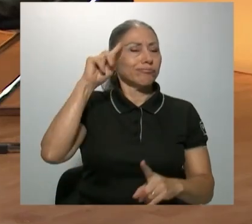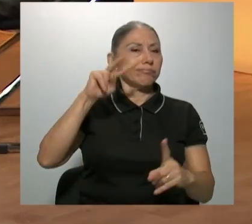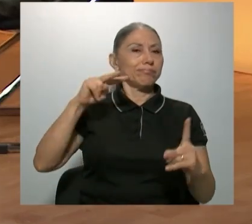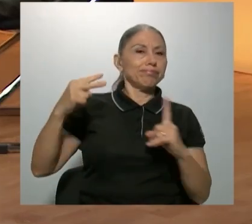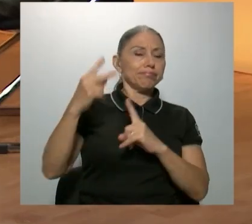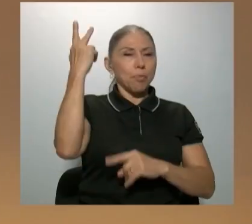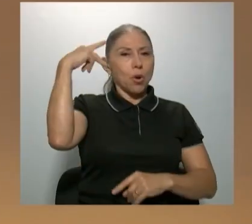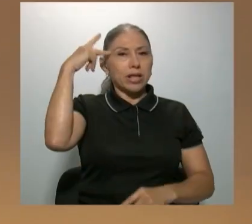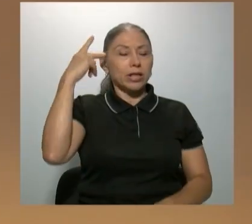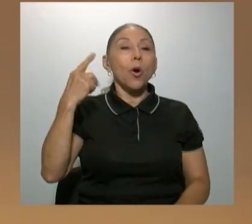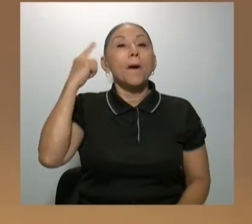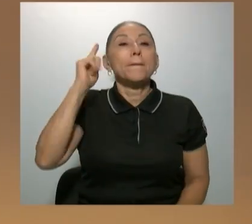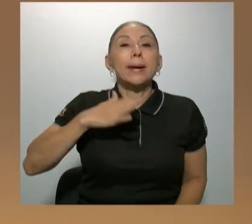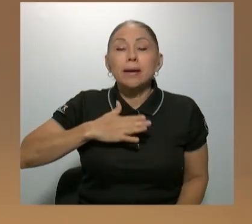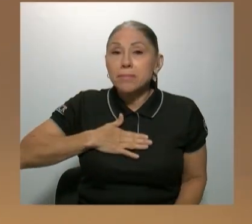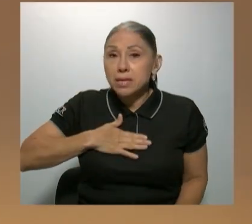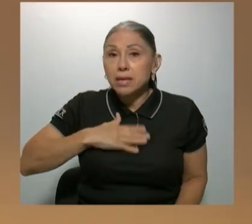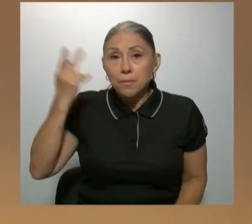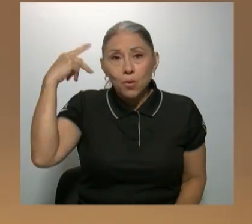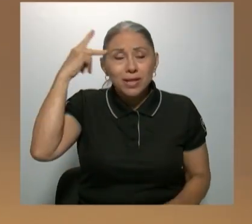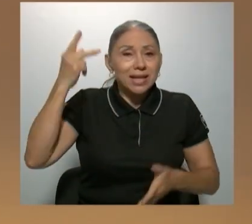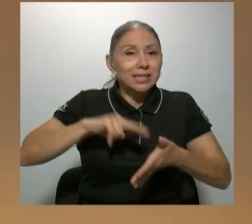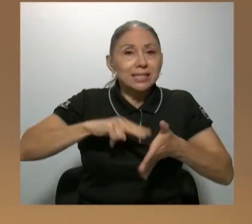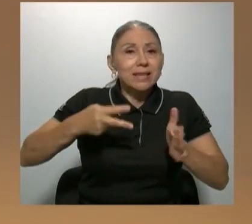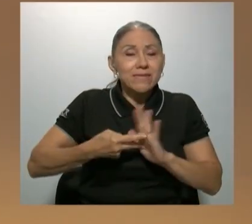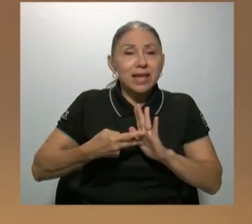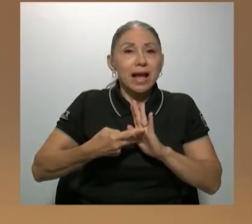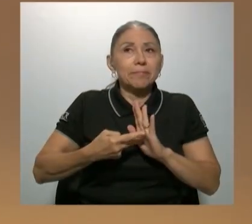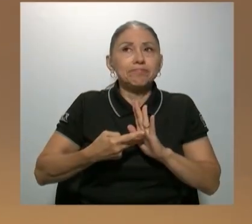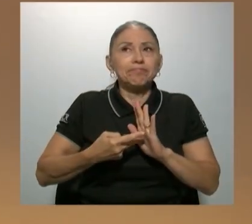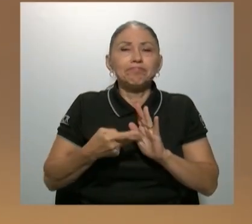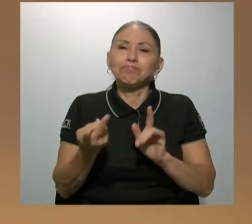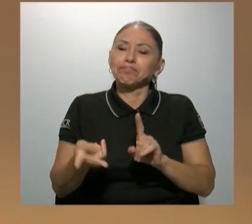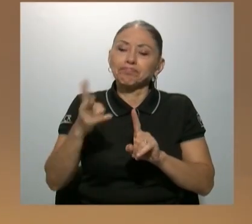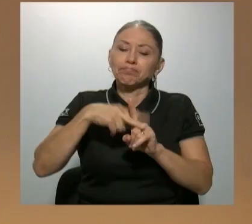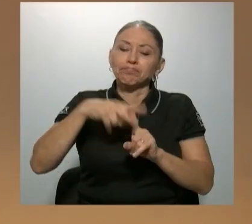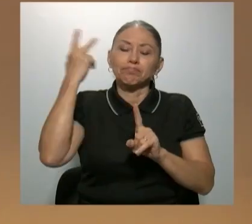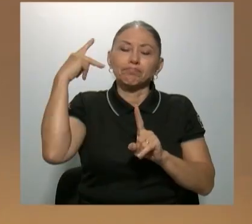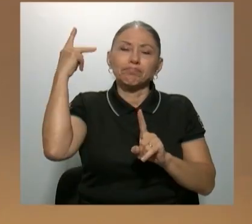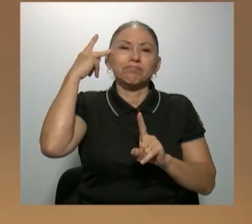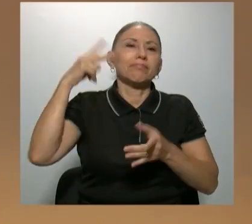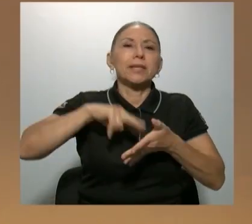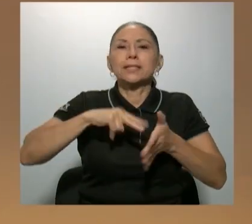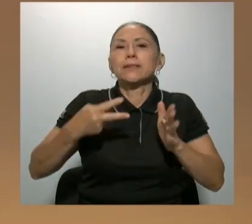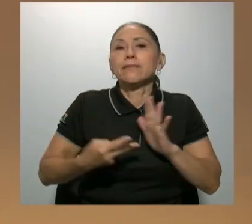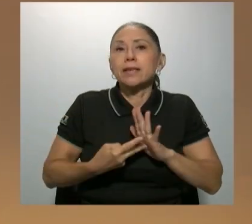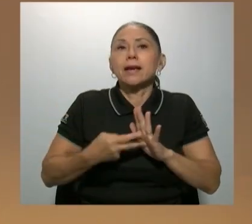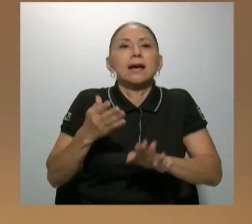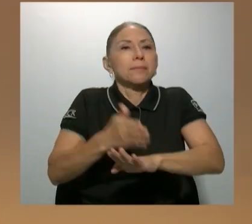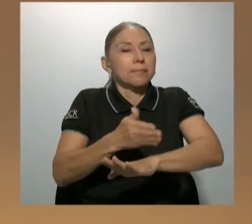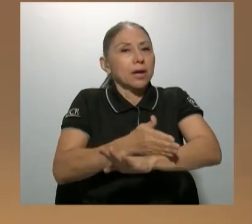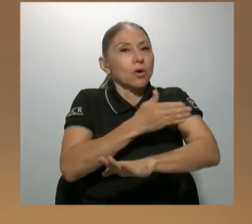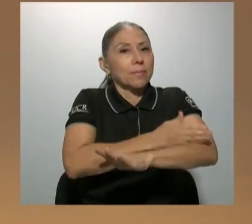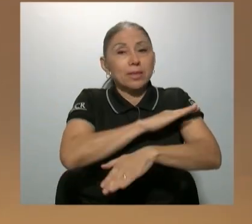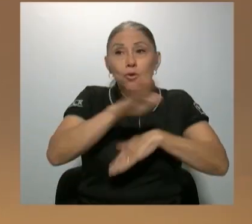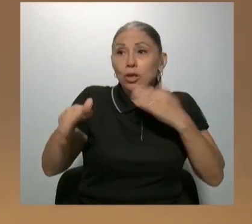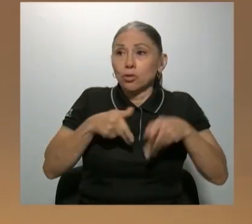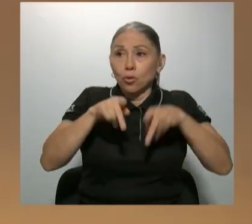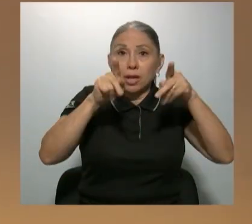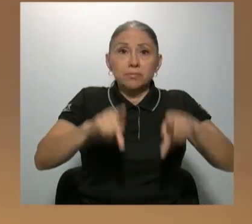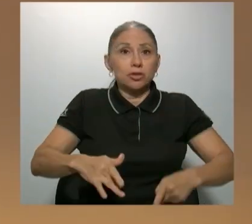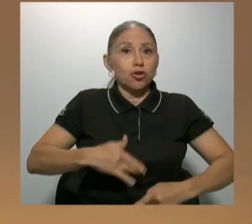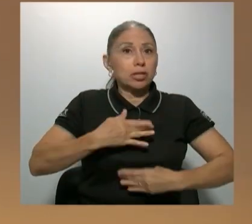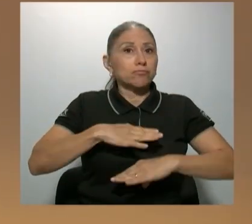mí el ejercicio de la política es ejercicio del mejoramiento del bien común.